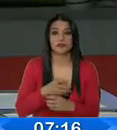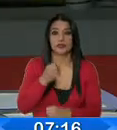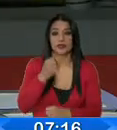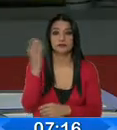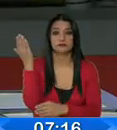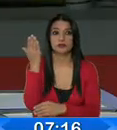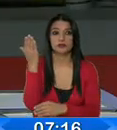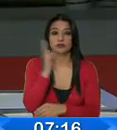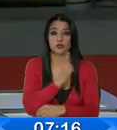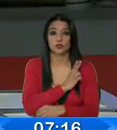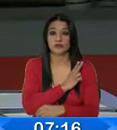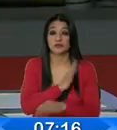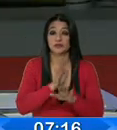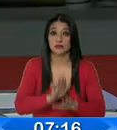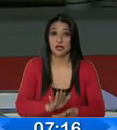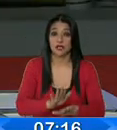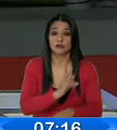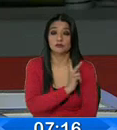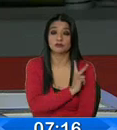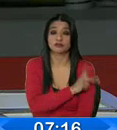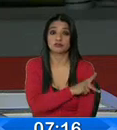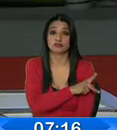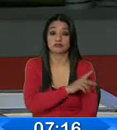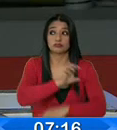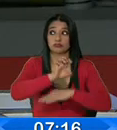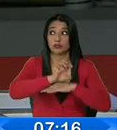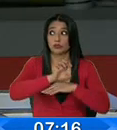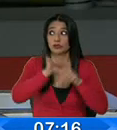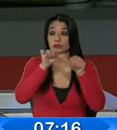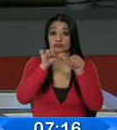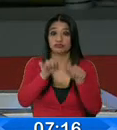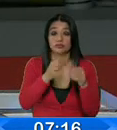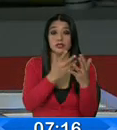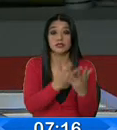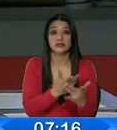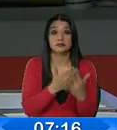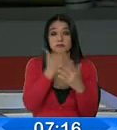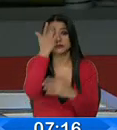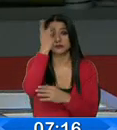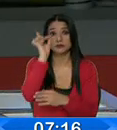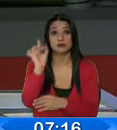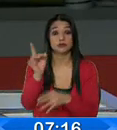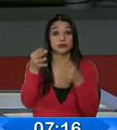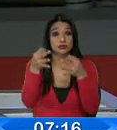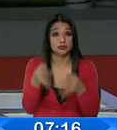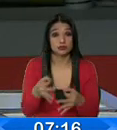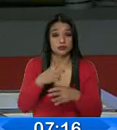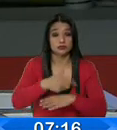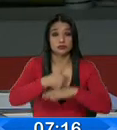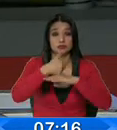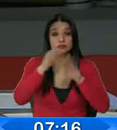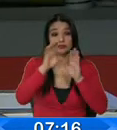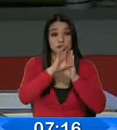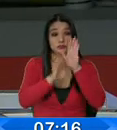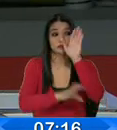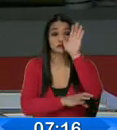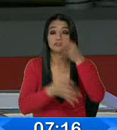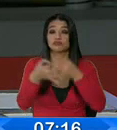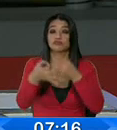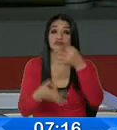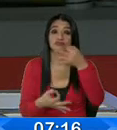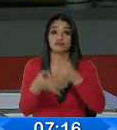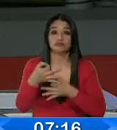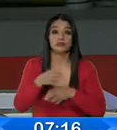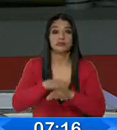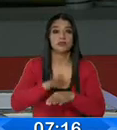Profesores Universitarios y Politécnicos de nuestro país continúan a la espera de la resolución definitiva de la Corte Constitucional al frente de